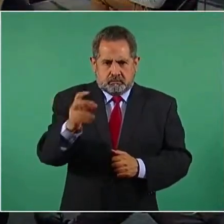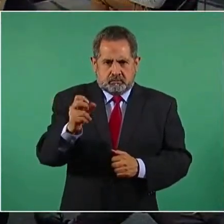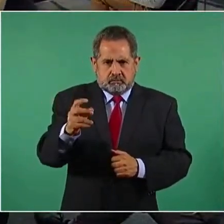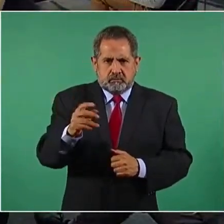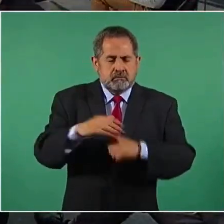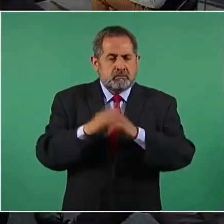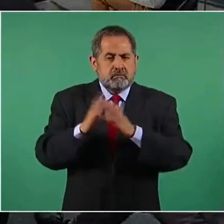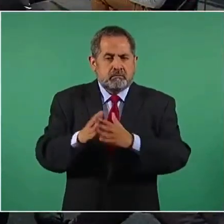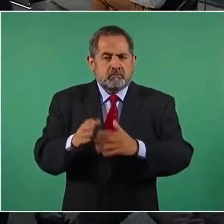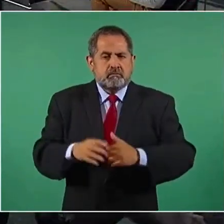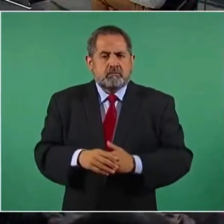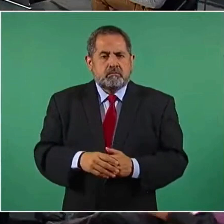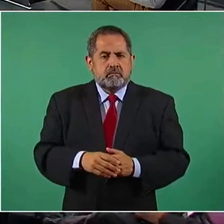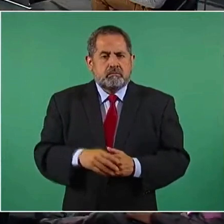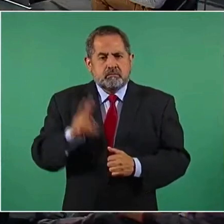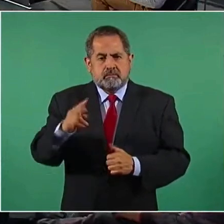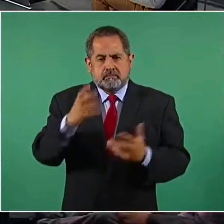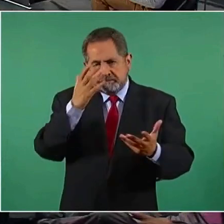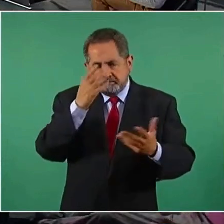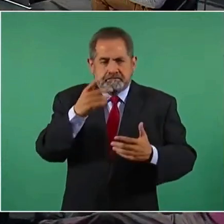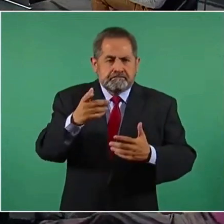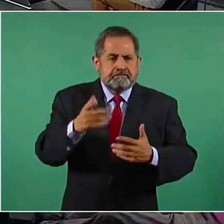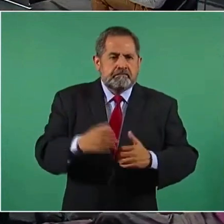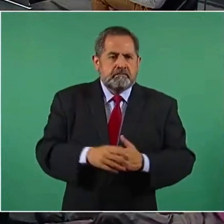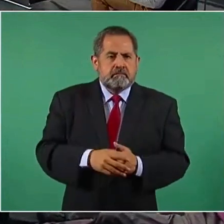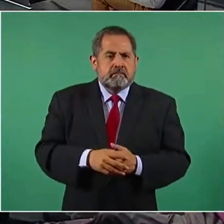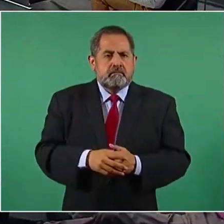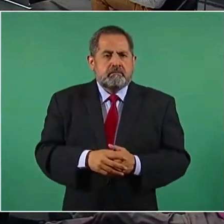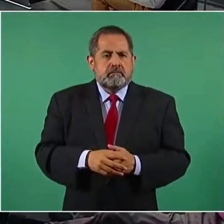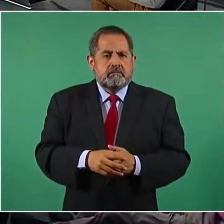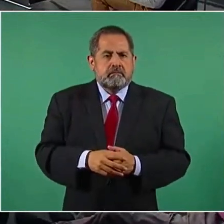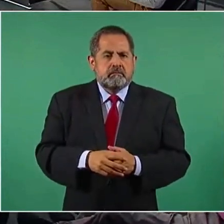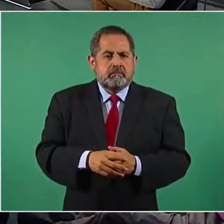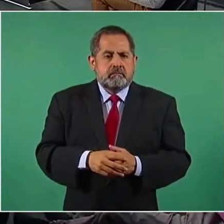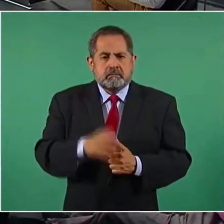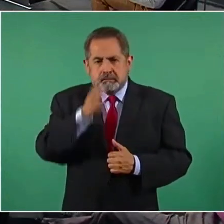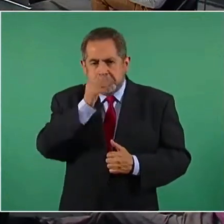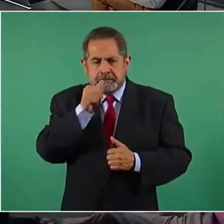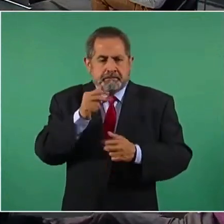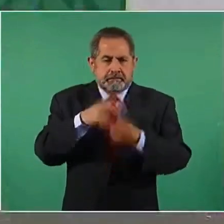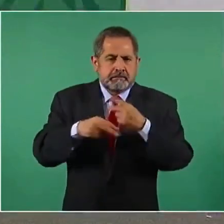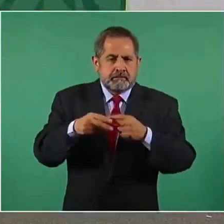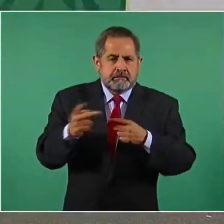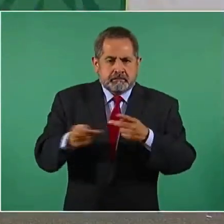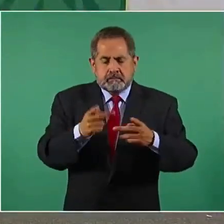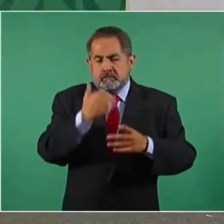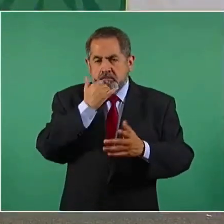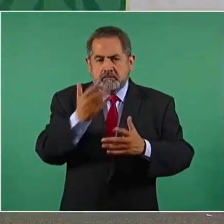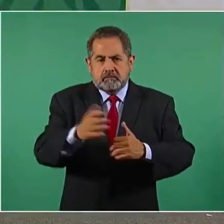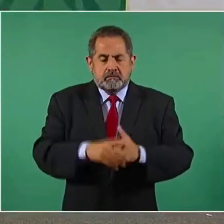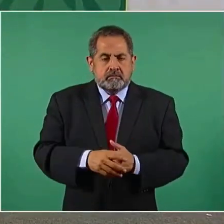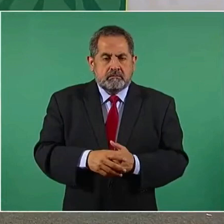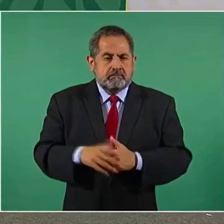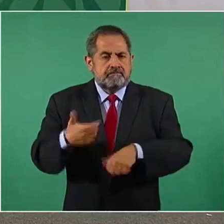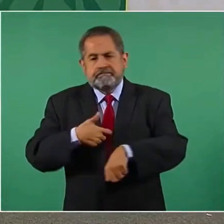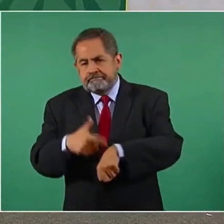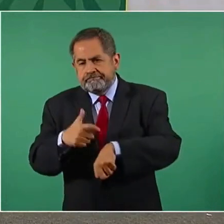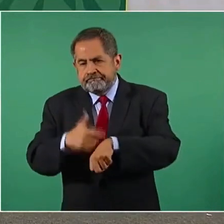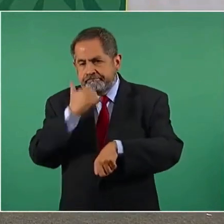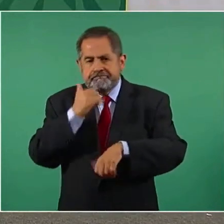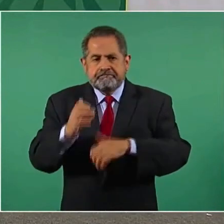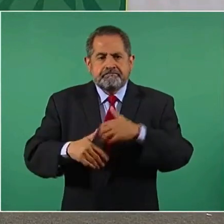Por favor, porque me da pena que no puedan preguntar, pero no alcanza el tiempo.